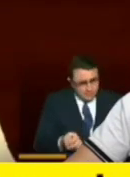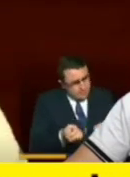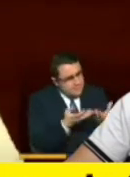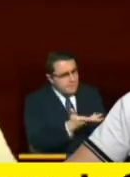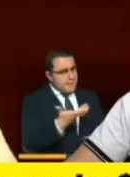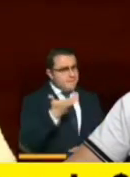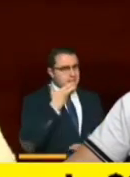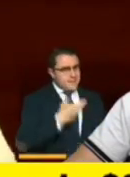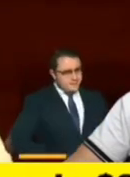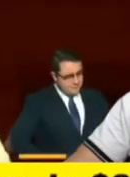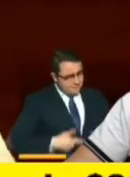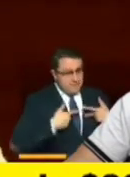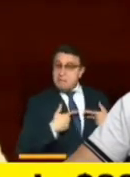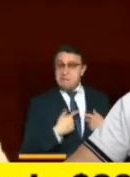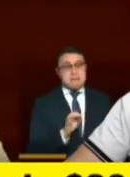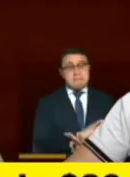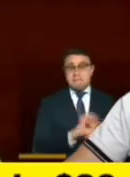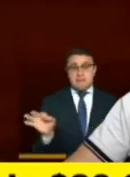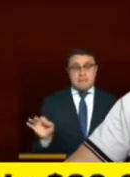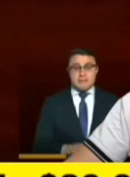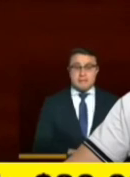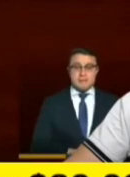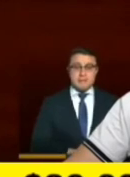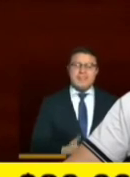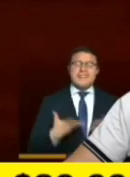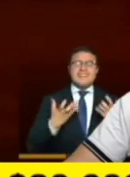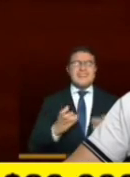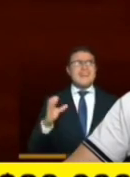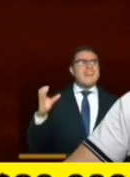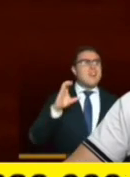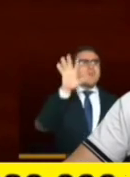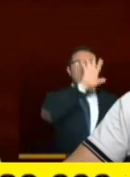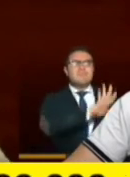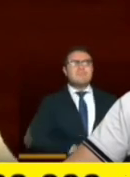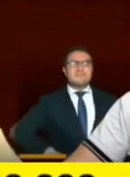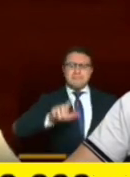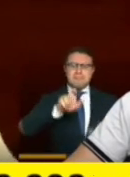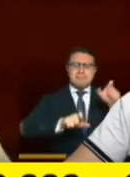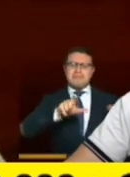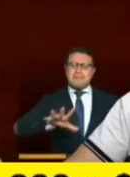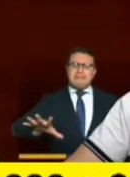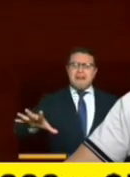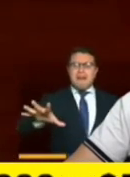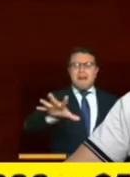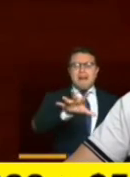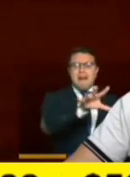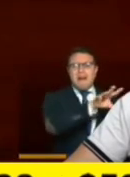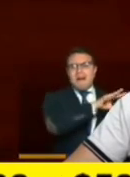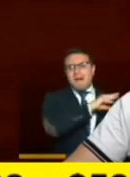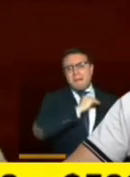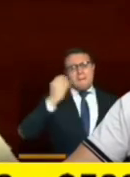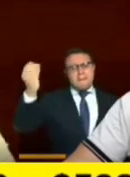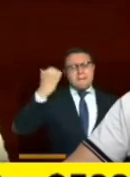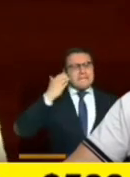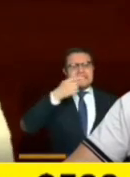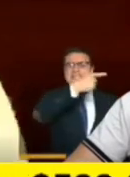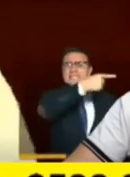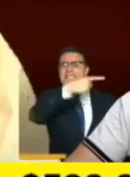pensión. Llegar a la cobertura total en un sistema pensional, 100%, es